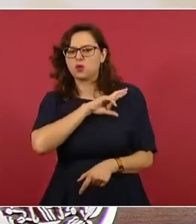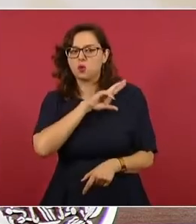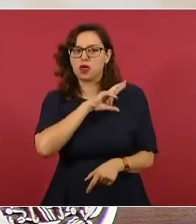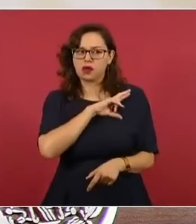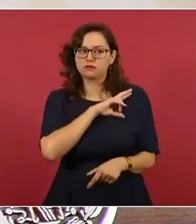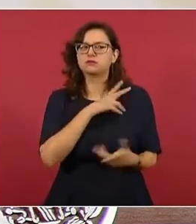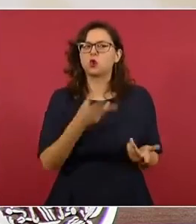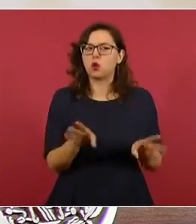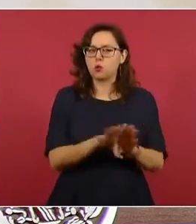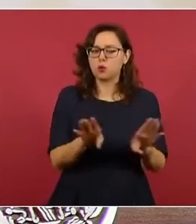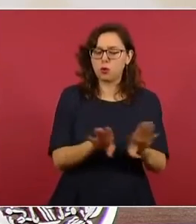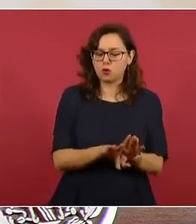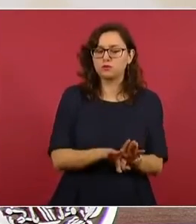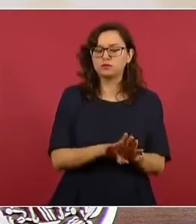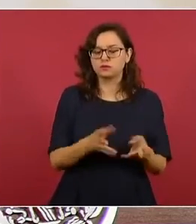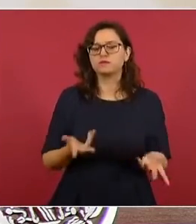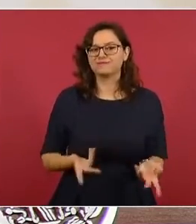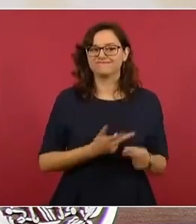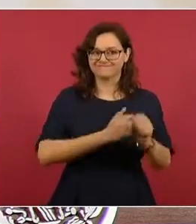encabeza